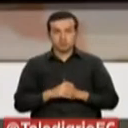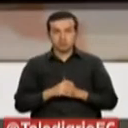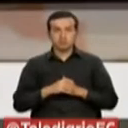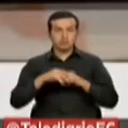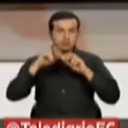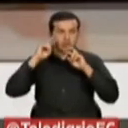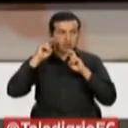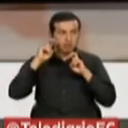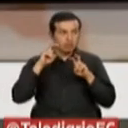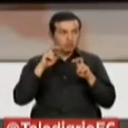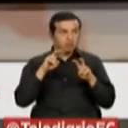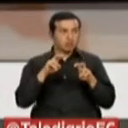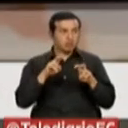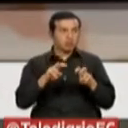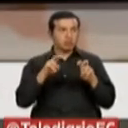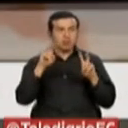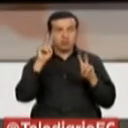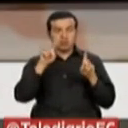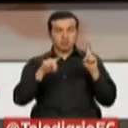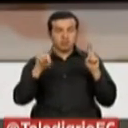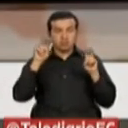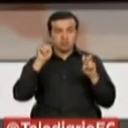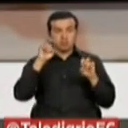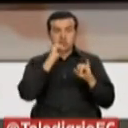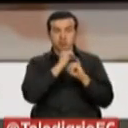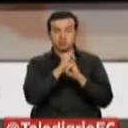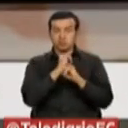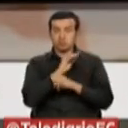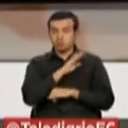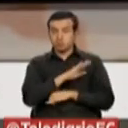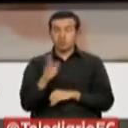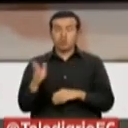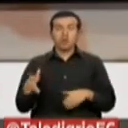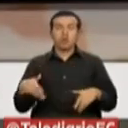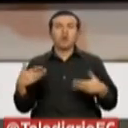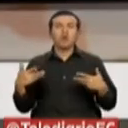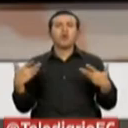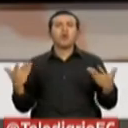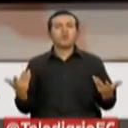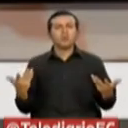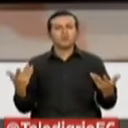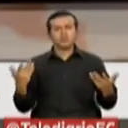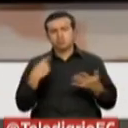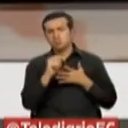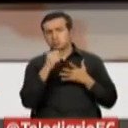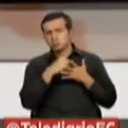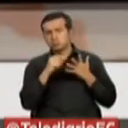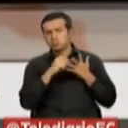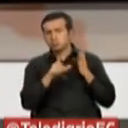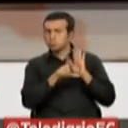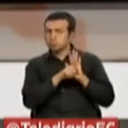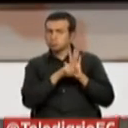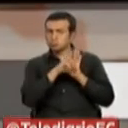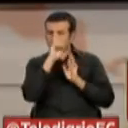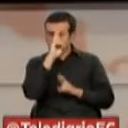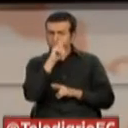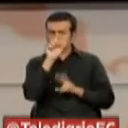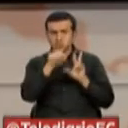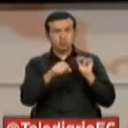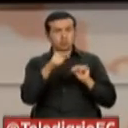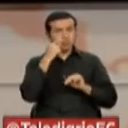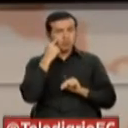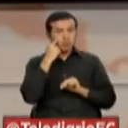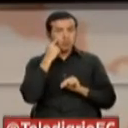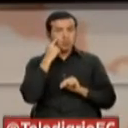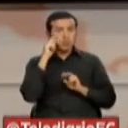realizar investigación en algunas entidades sobre sobre si han cumplido o no han cumplido la ley. Ya investigaciones